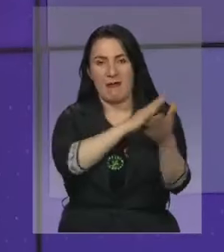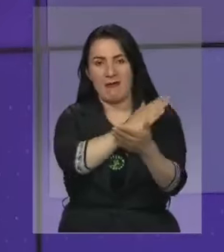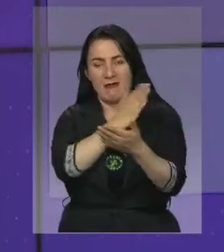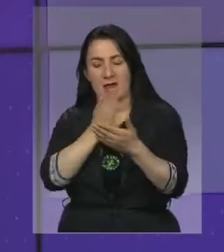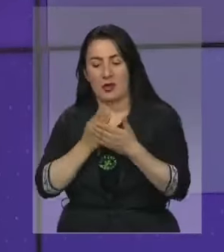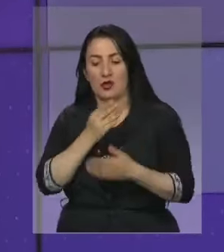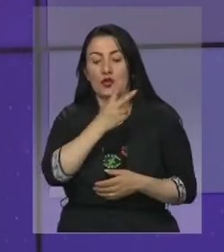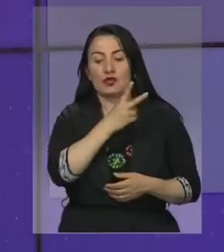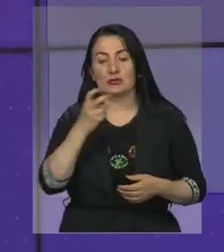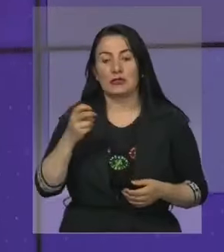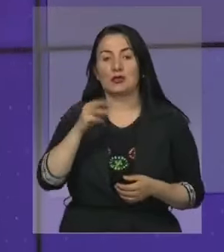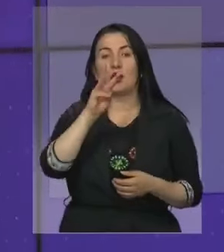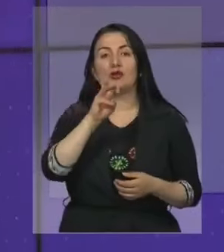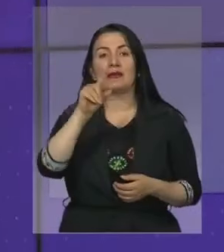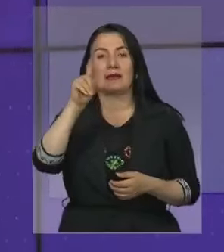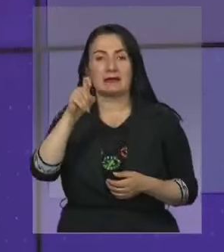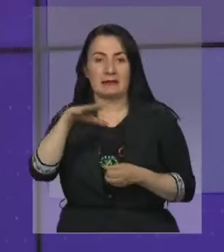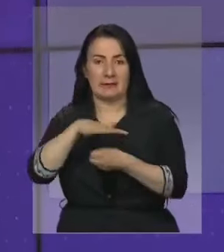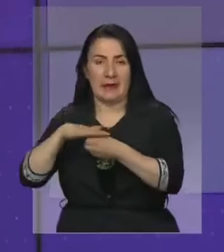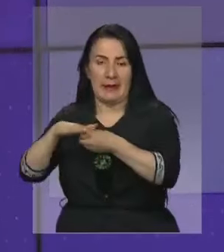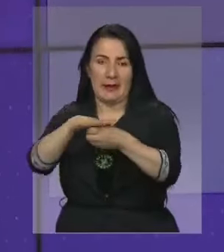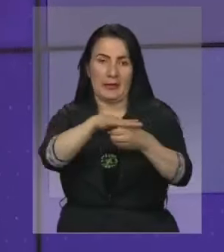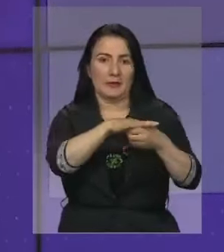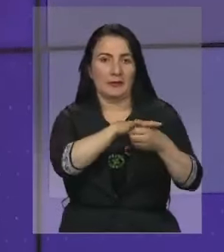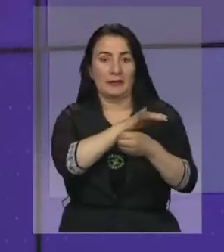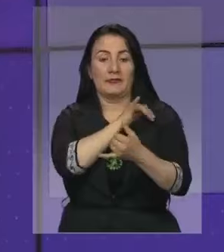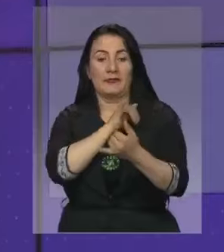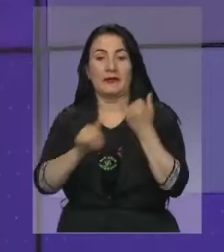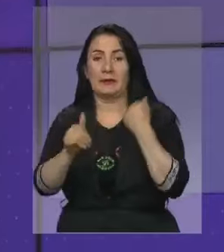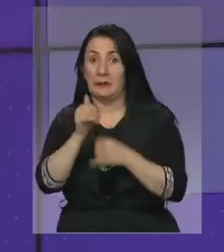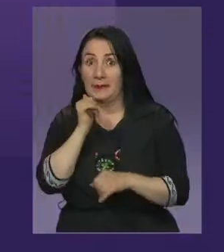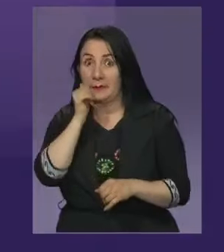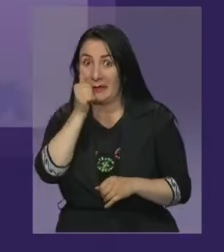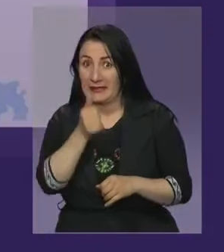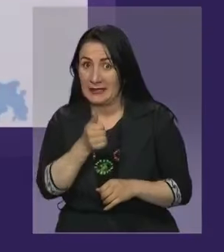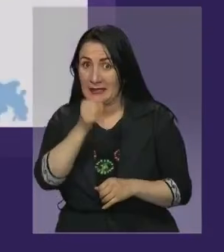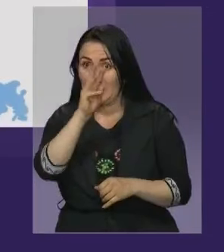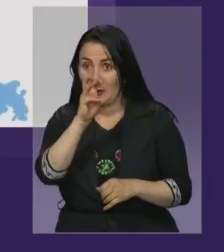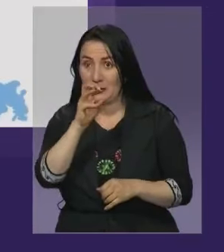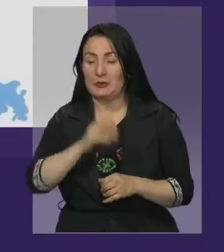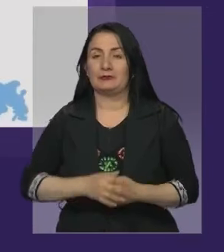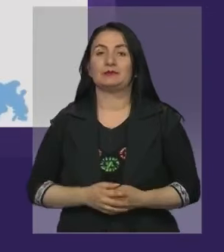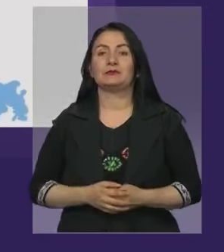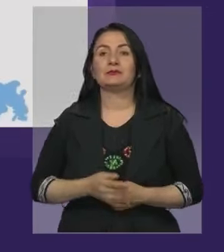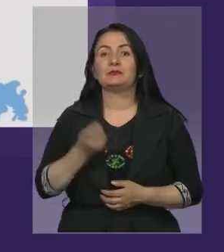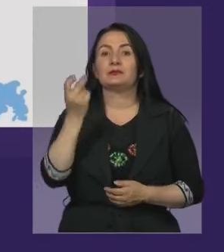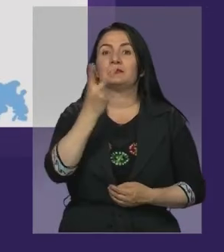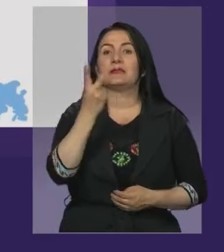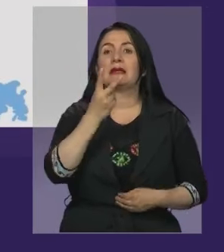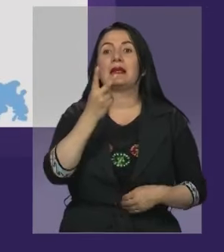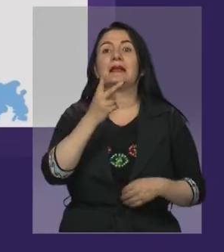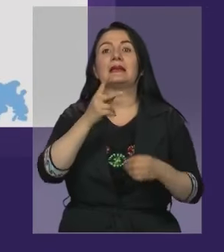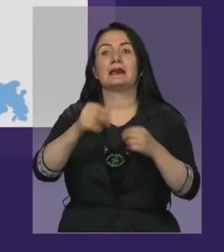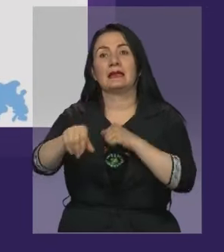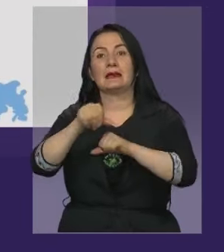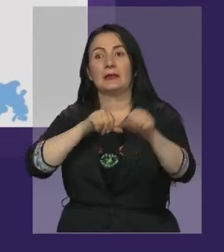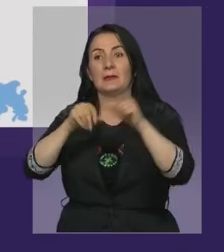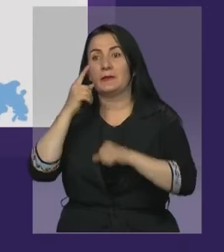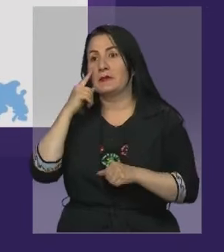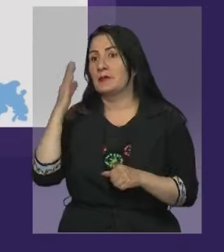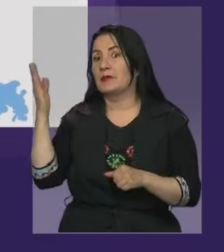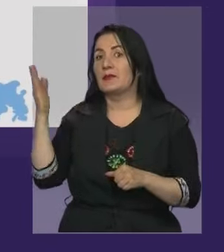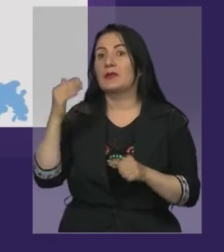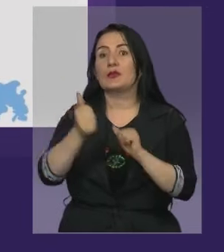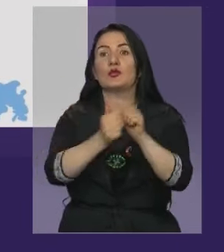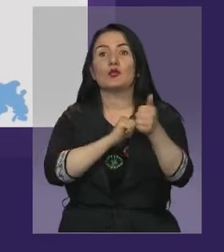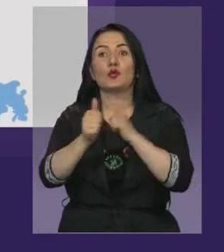en 286 barrios y finalizará en el mismo horario, es decir, 8 de la mañana, pero de este viernes, cuando empate con lo que estamos viendo,